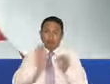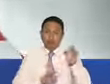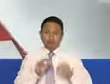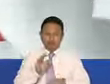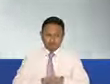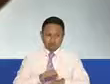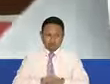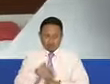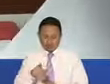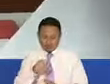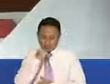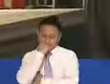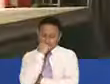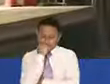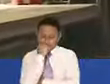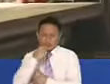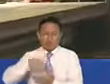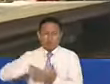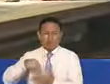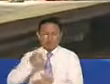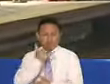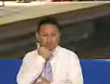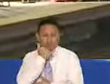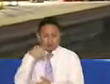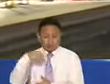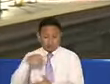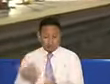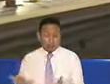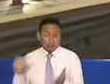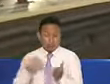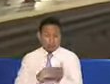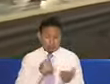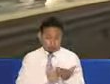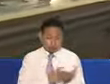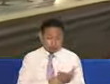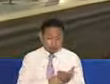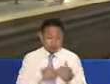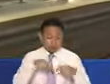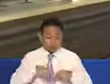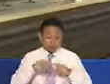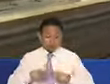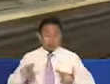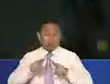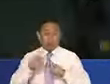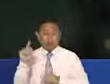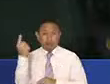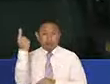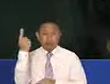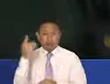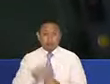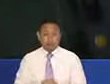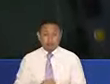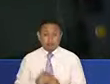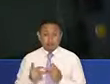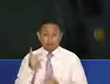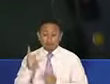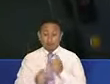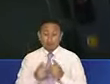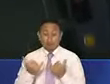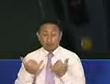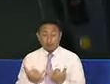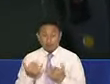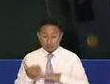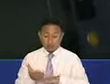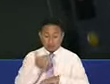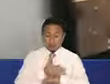inconsistencias en la oferta tras la reconsideración de la misma estableciendo un precio único lo que continúa en el proceso es la negociación previa